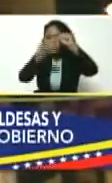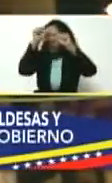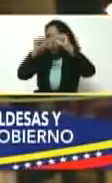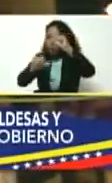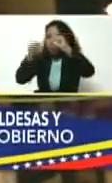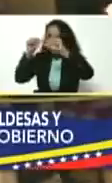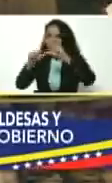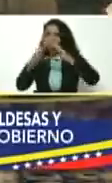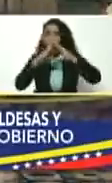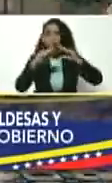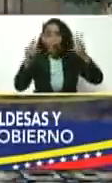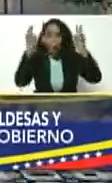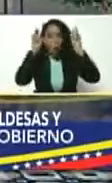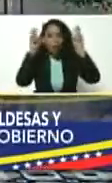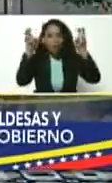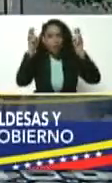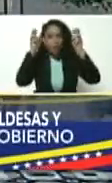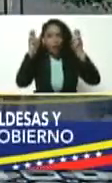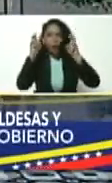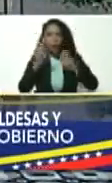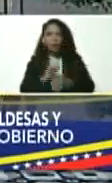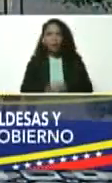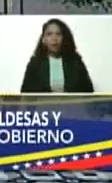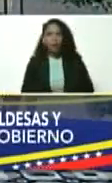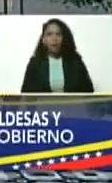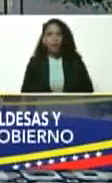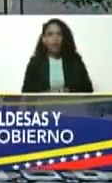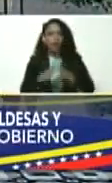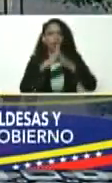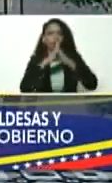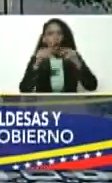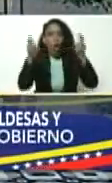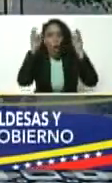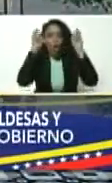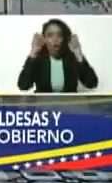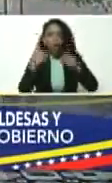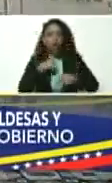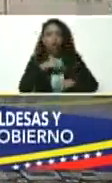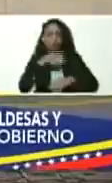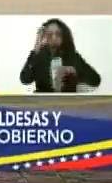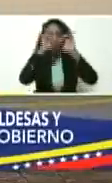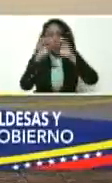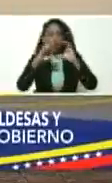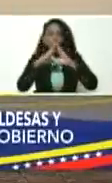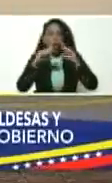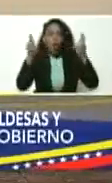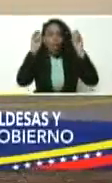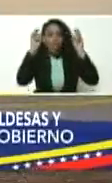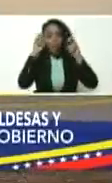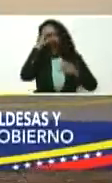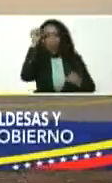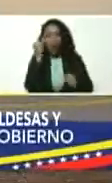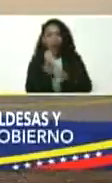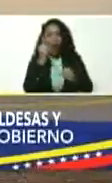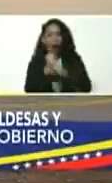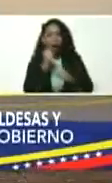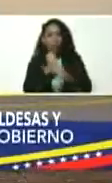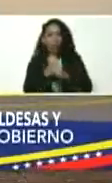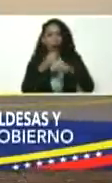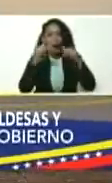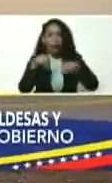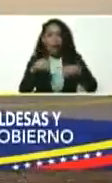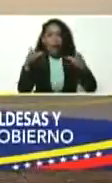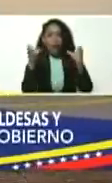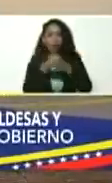de todos los temas de todos los temas estamos evaluando todos los temas de trabajo todos los temas aquí en el